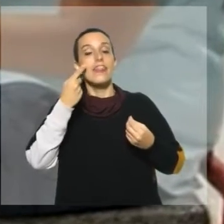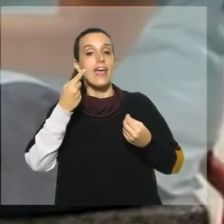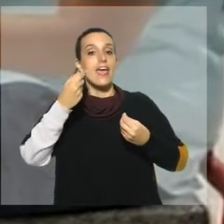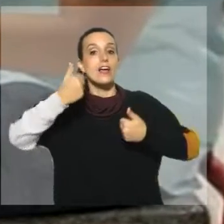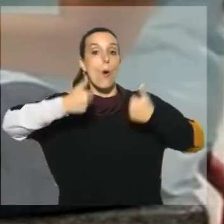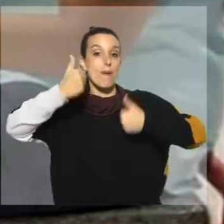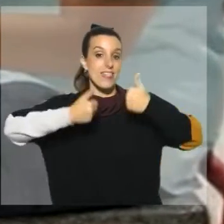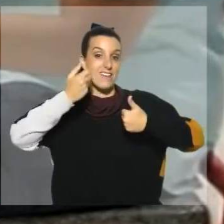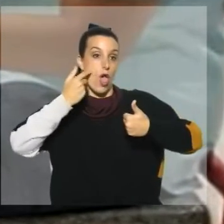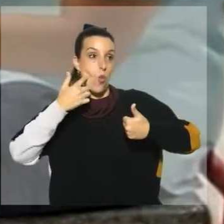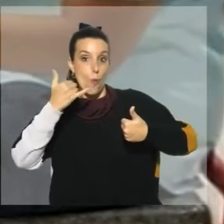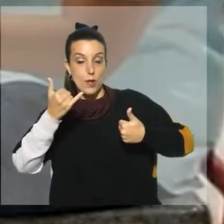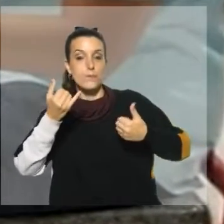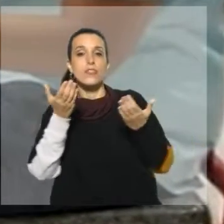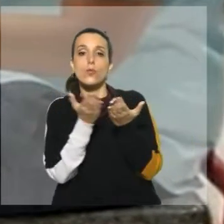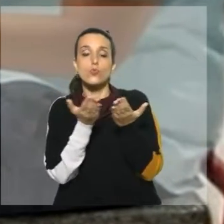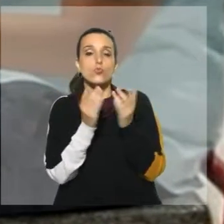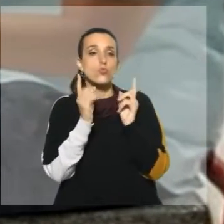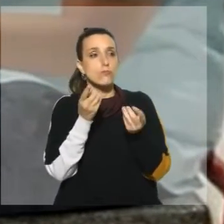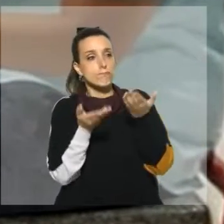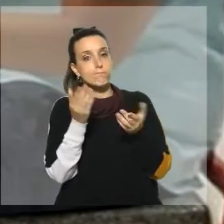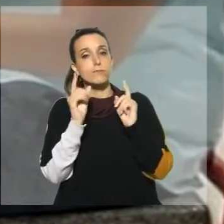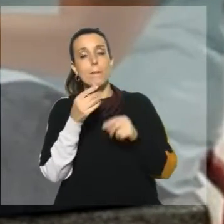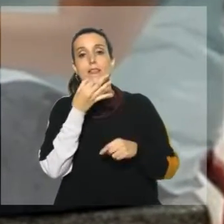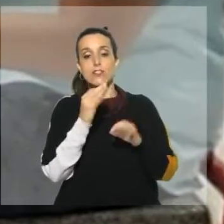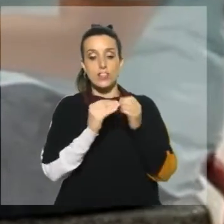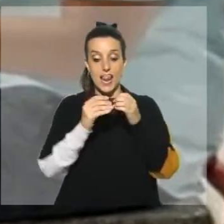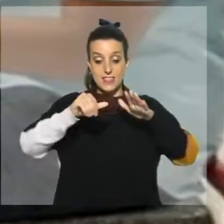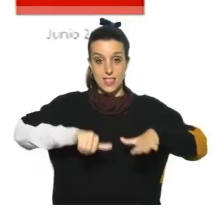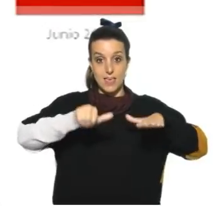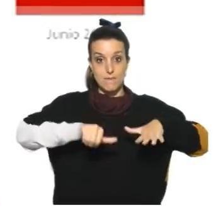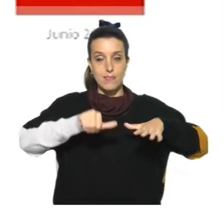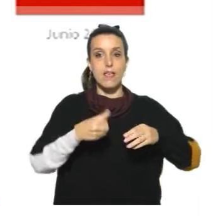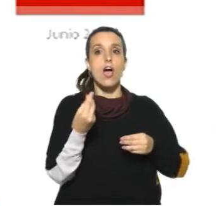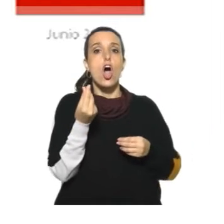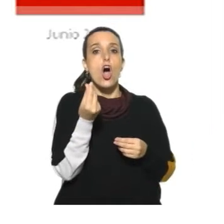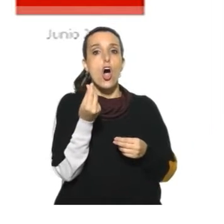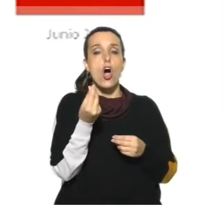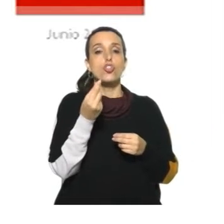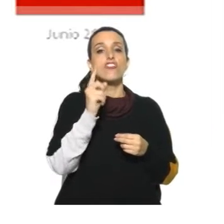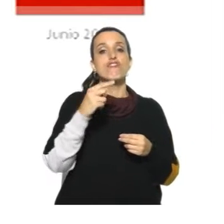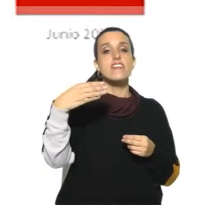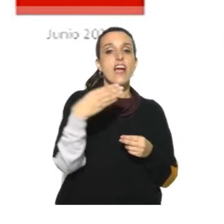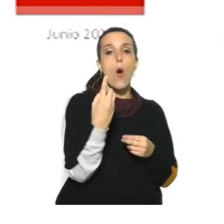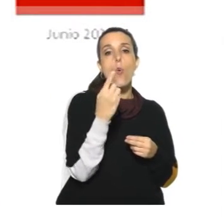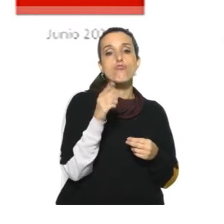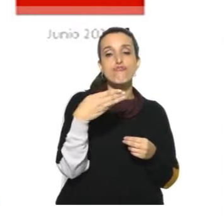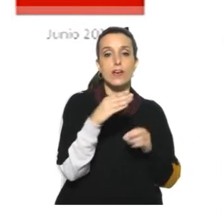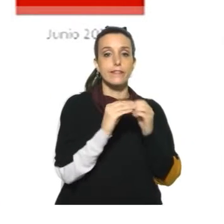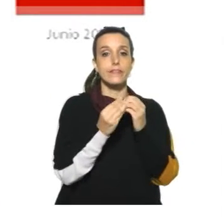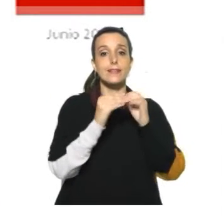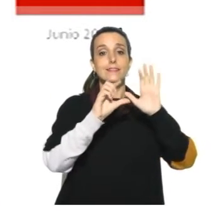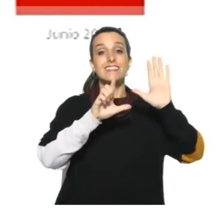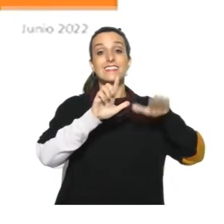portabilidad númerica el estudio también señala que en estos seis meses el costo promedio por gigabyte se redujo un